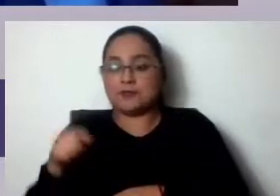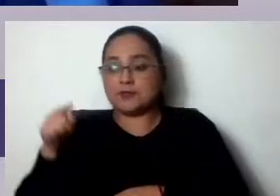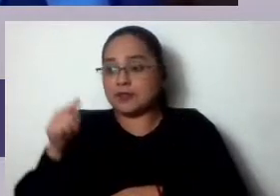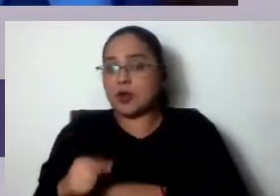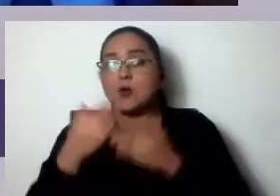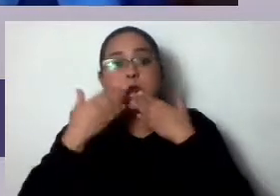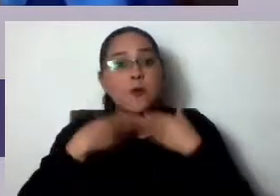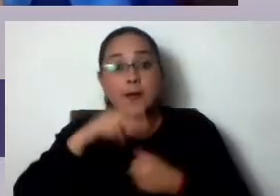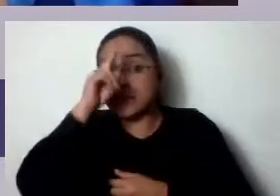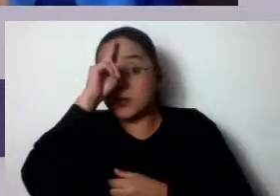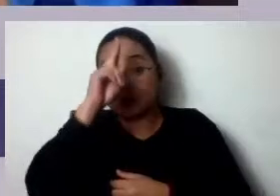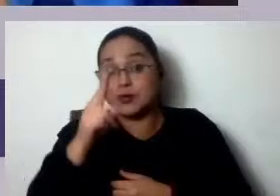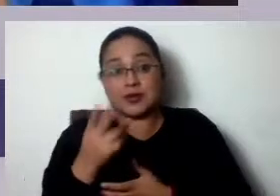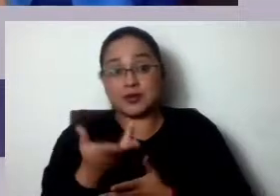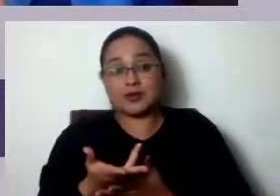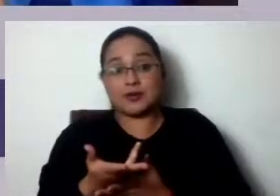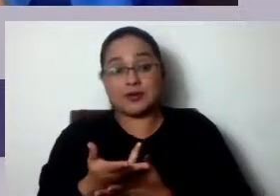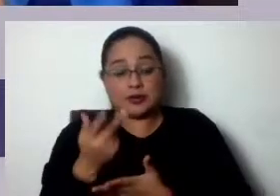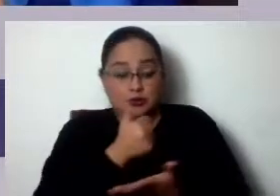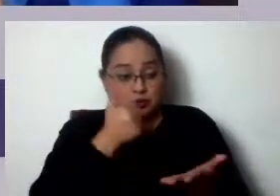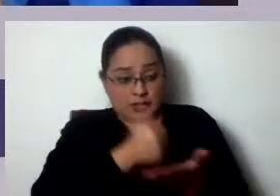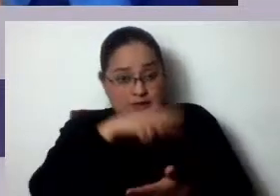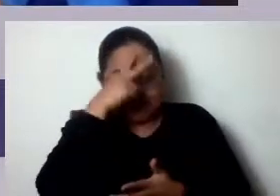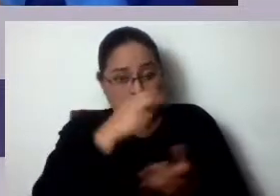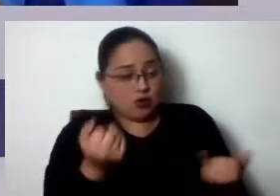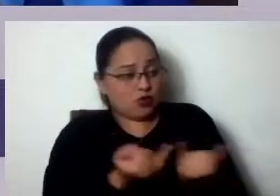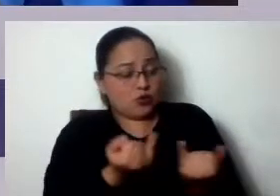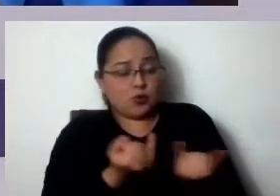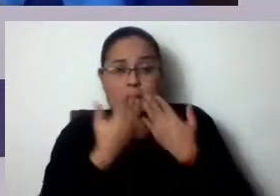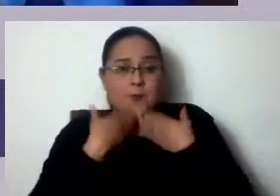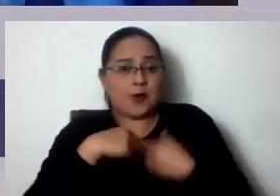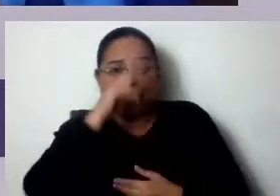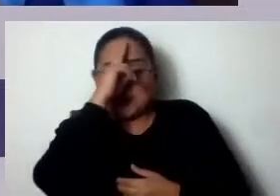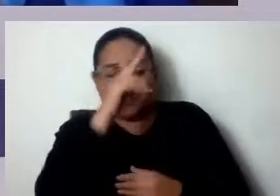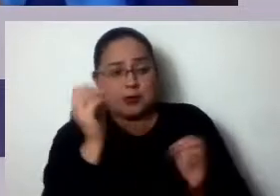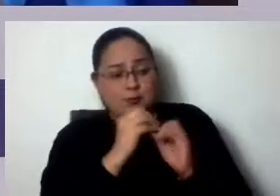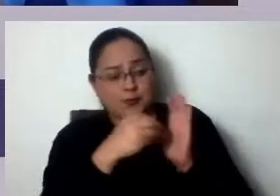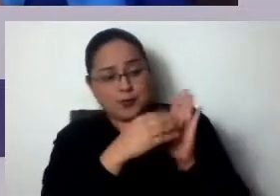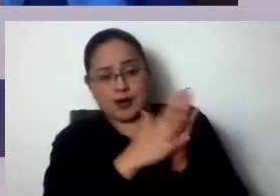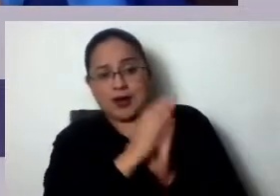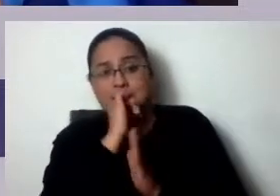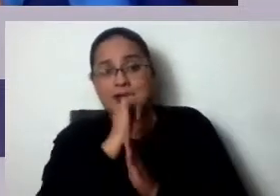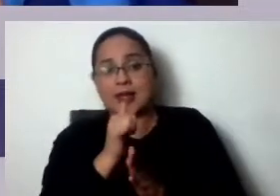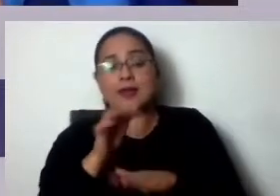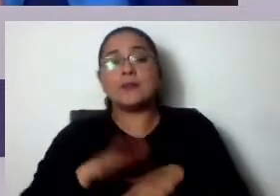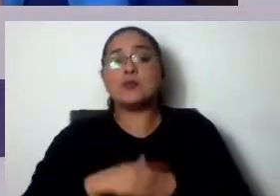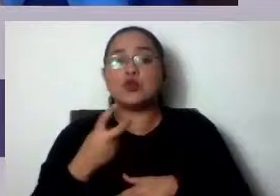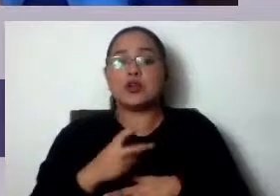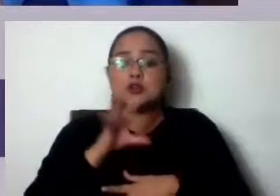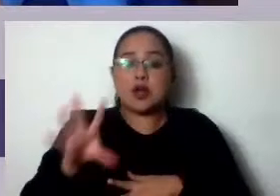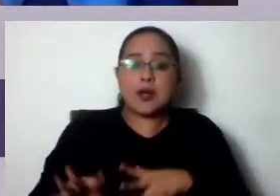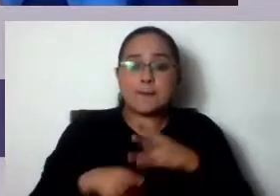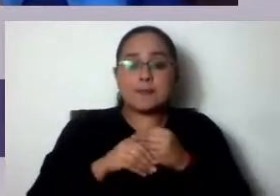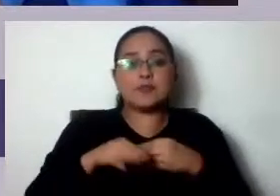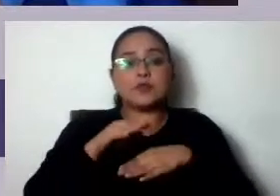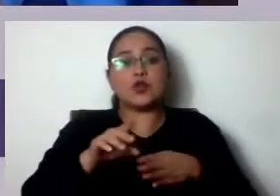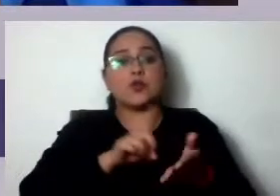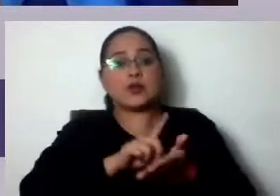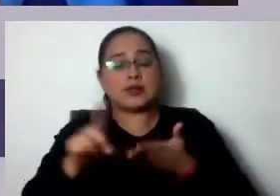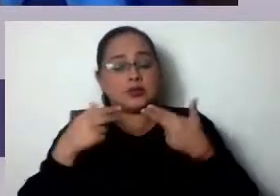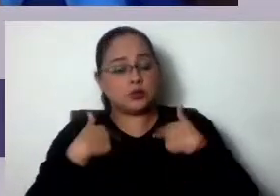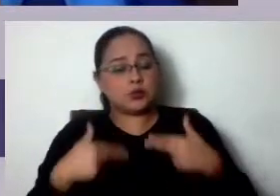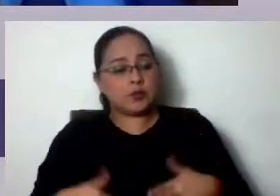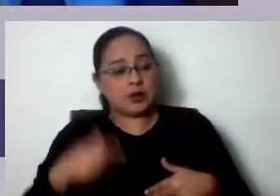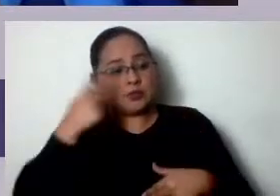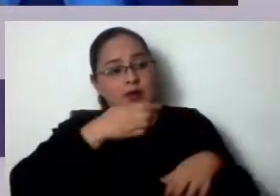prohibido incluyendo la ciudad de mexico por lo tanto esta ampliación de derechos por parte de